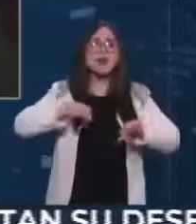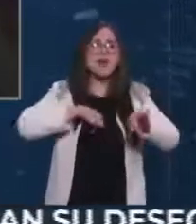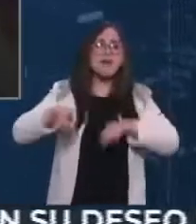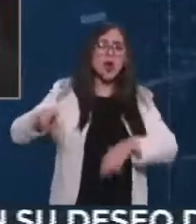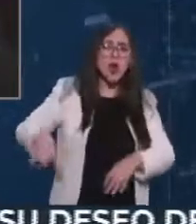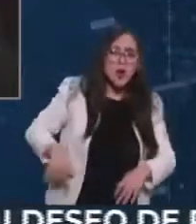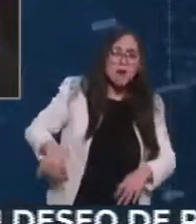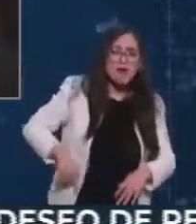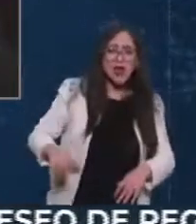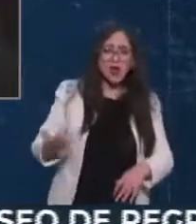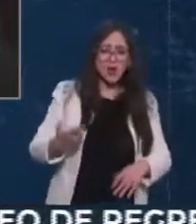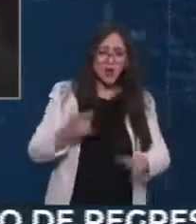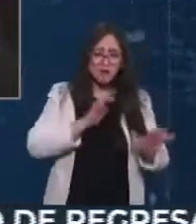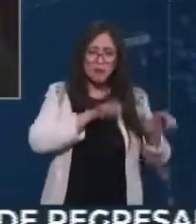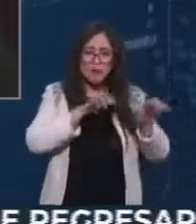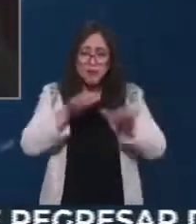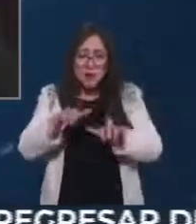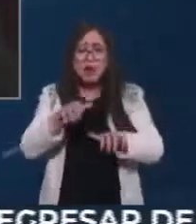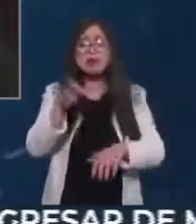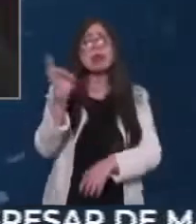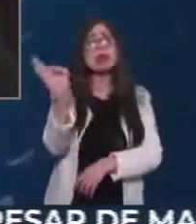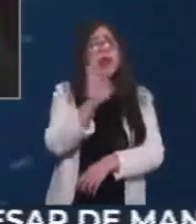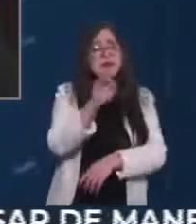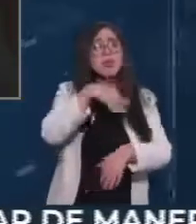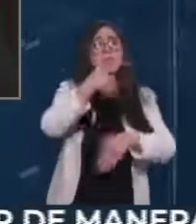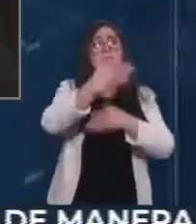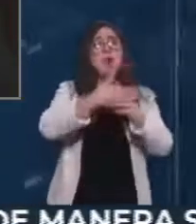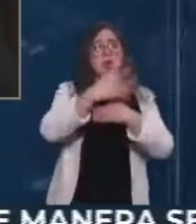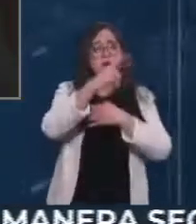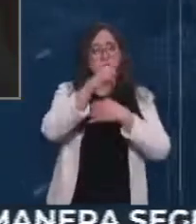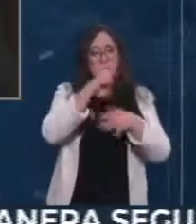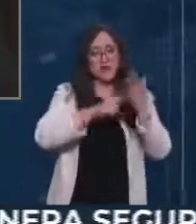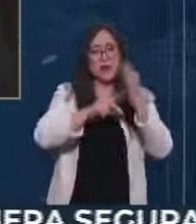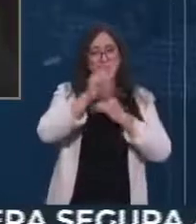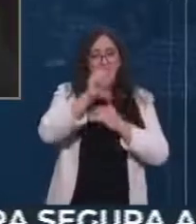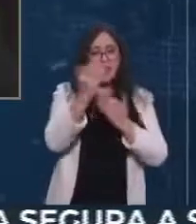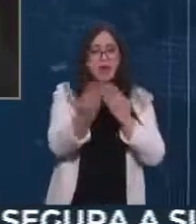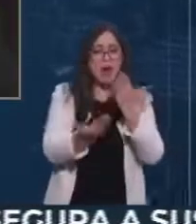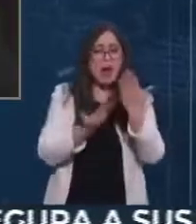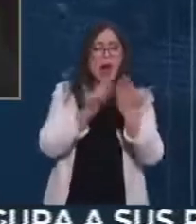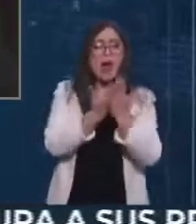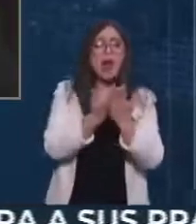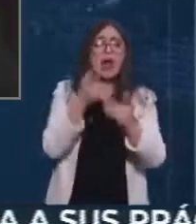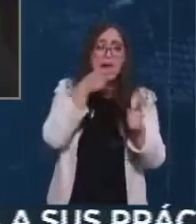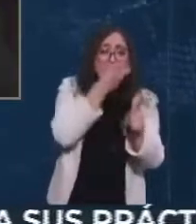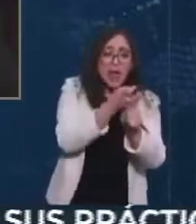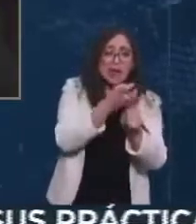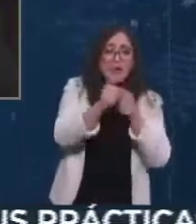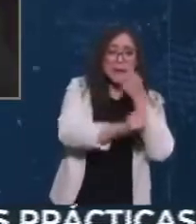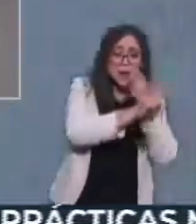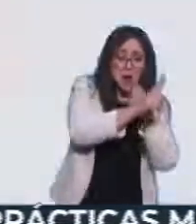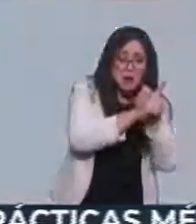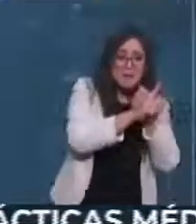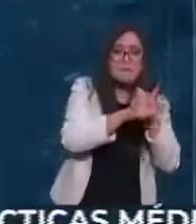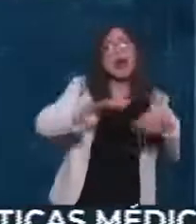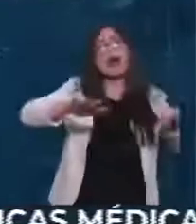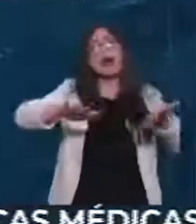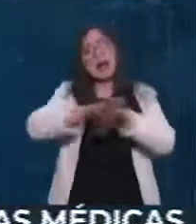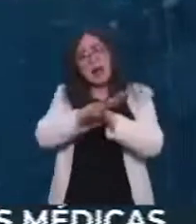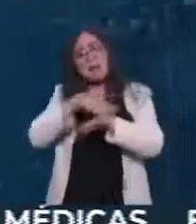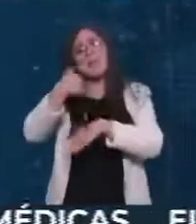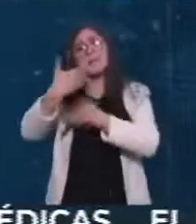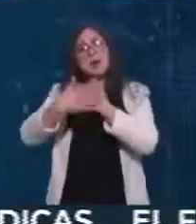2020 algunas de las observaciones se hayan subsanado pues en la marcha, ¿no? Digamos, ese es un primer elemento